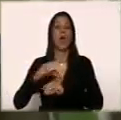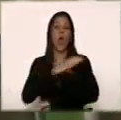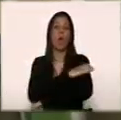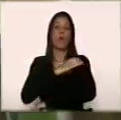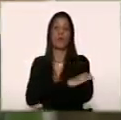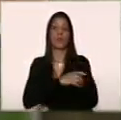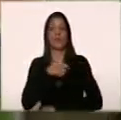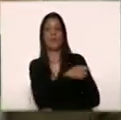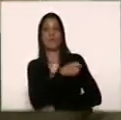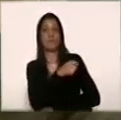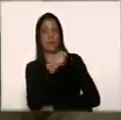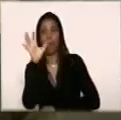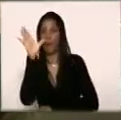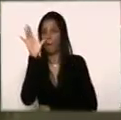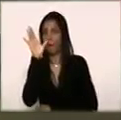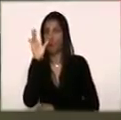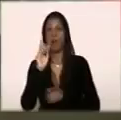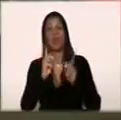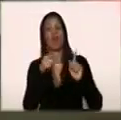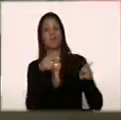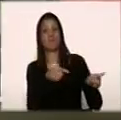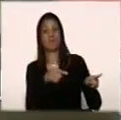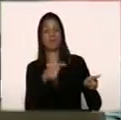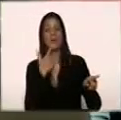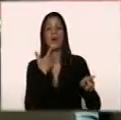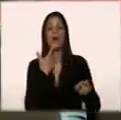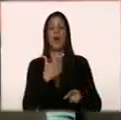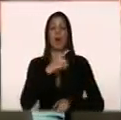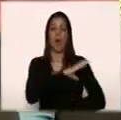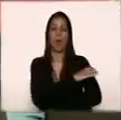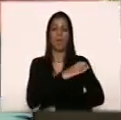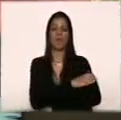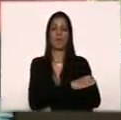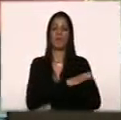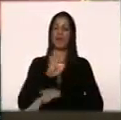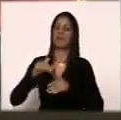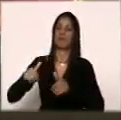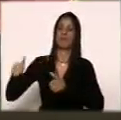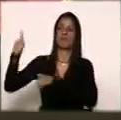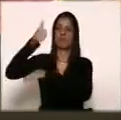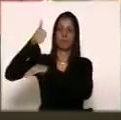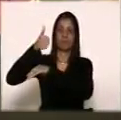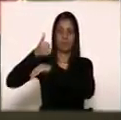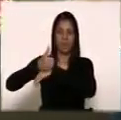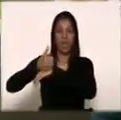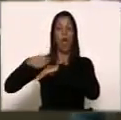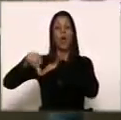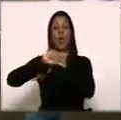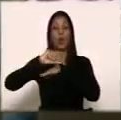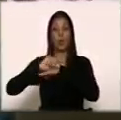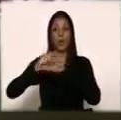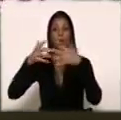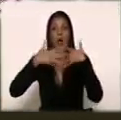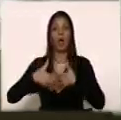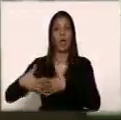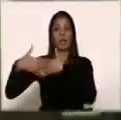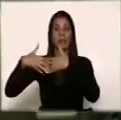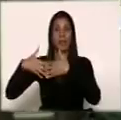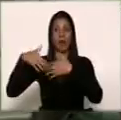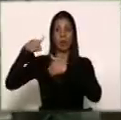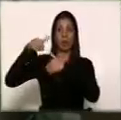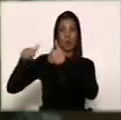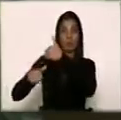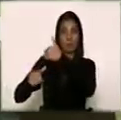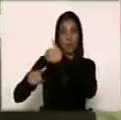y subestimaciones por parte de una oposición mandatada y obediente a los designios del gobierno de los Estados Unidos de